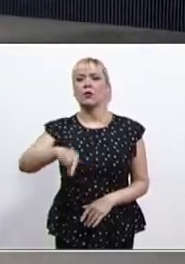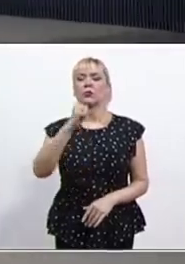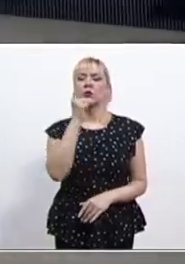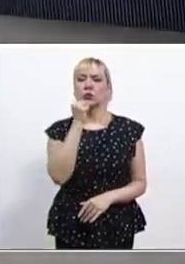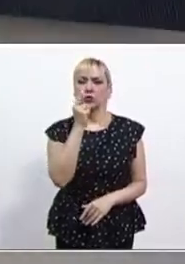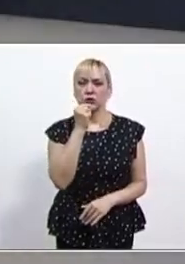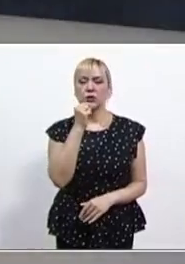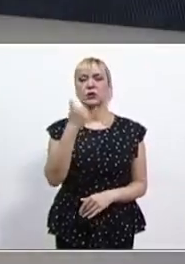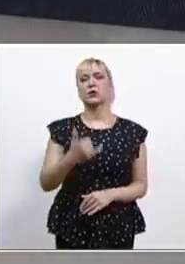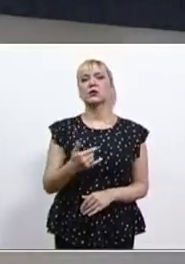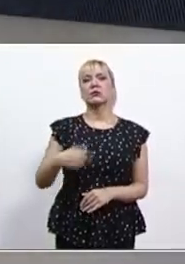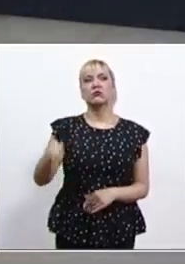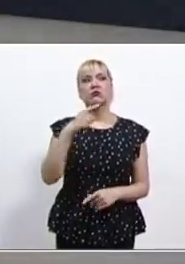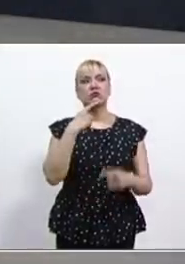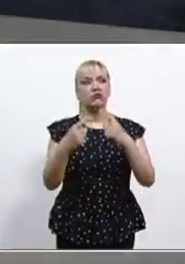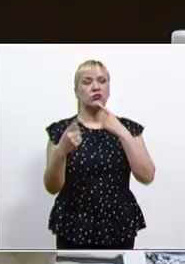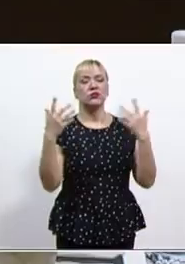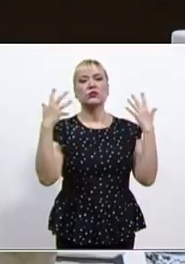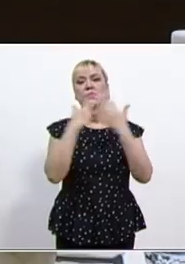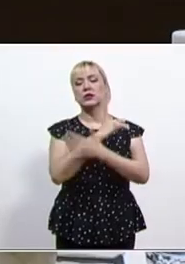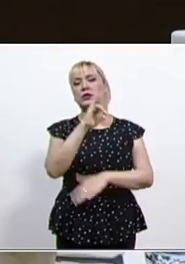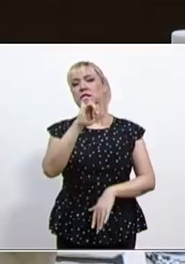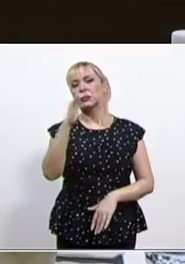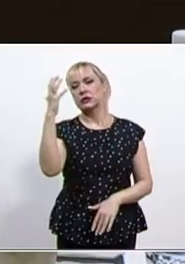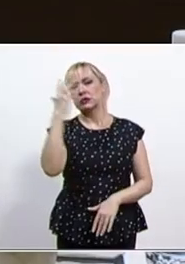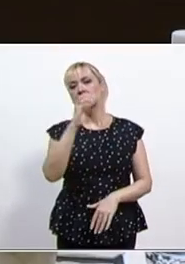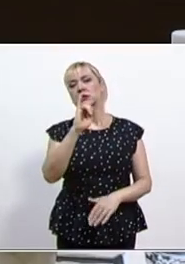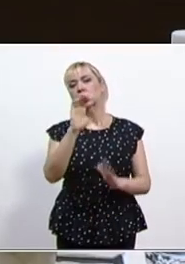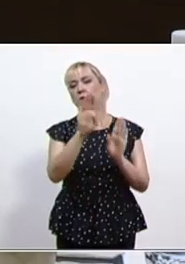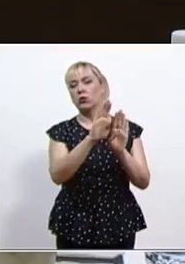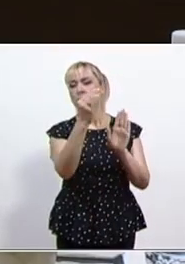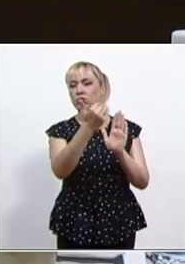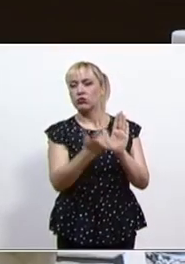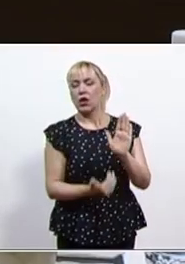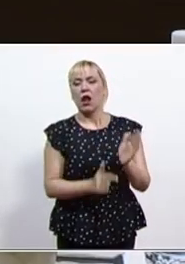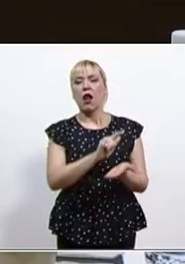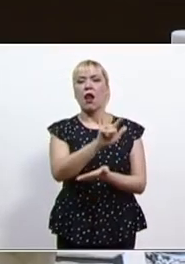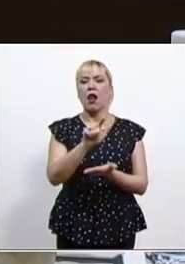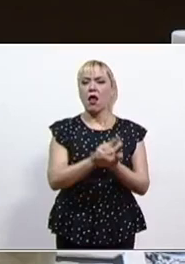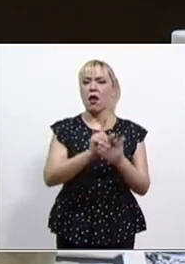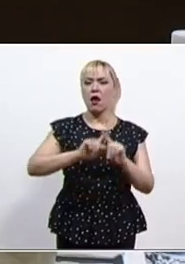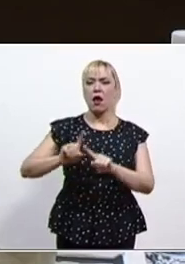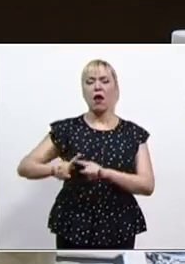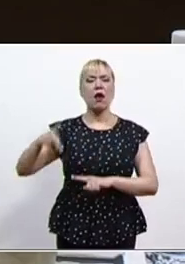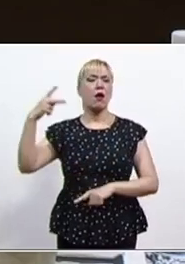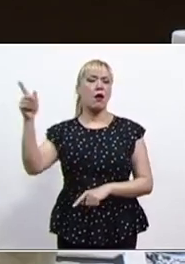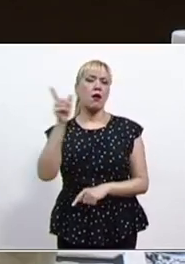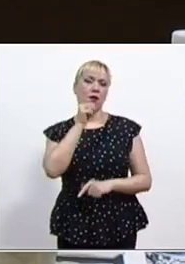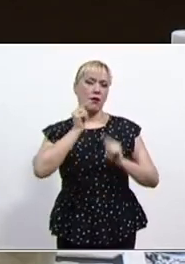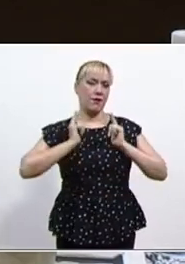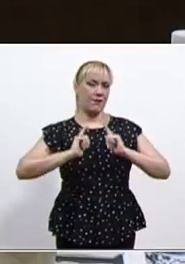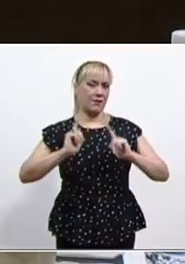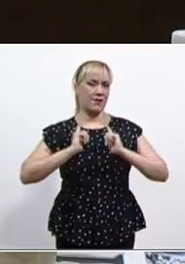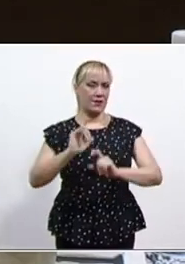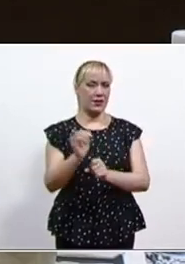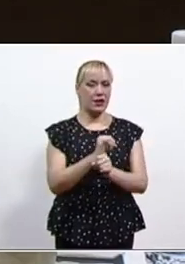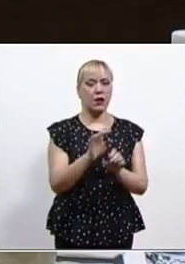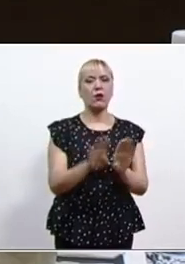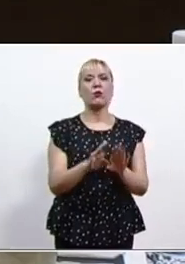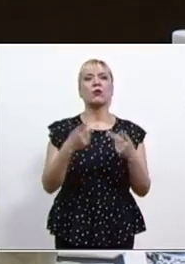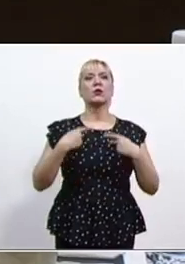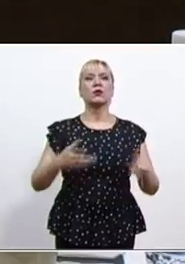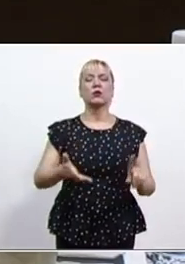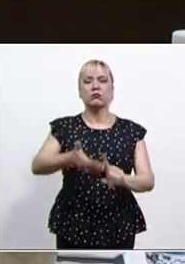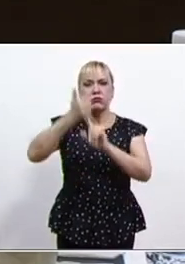y analistas. Además, validó disposiciones de diversas leyes que precisan las funciones de la Fiscalía en materia de trata de personas,